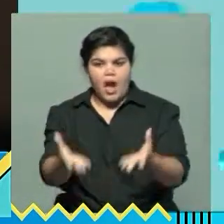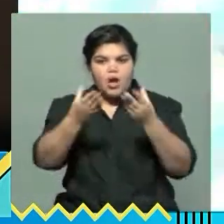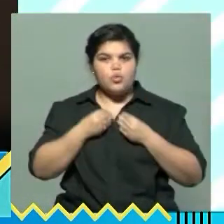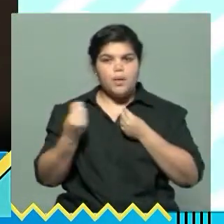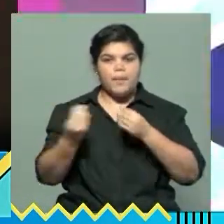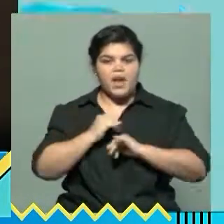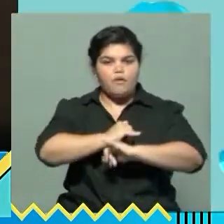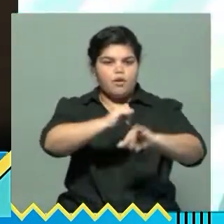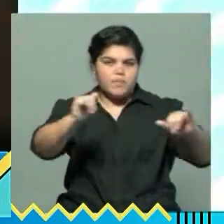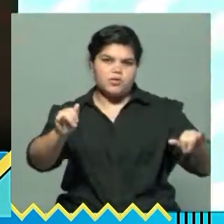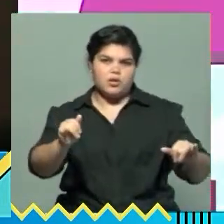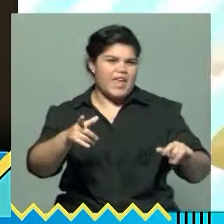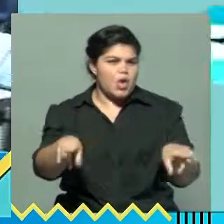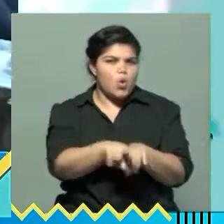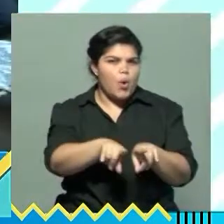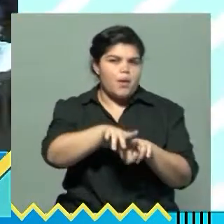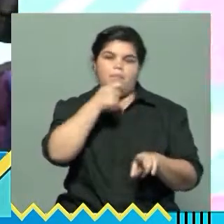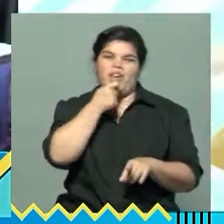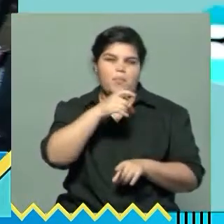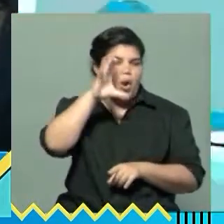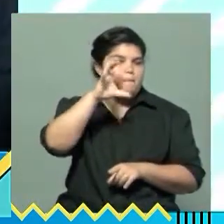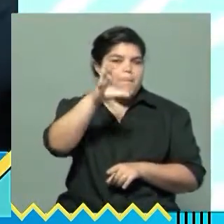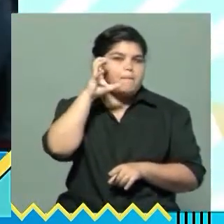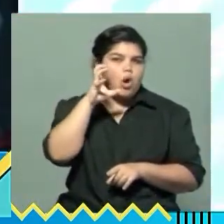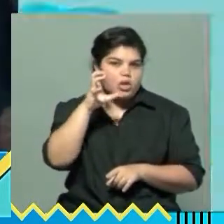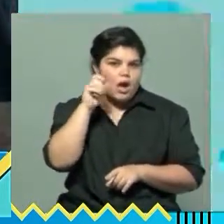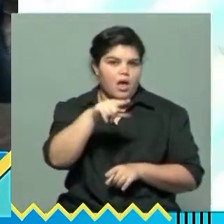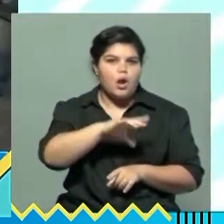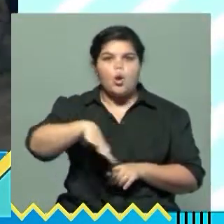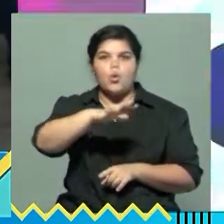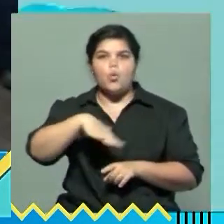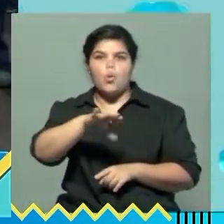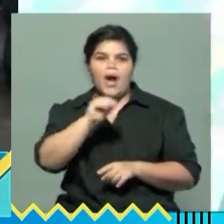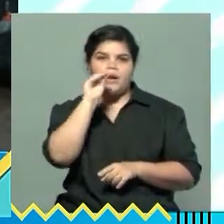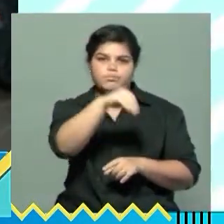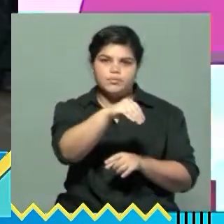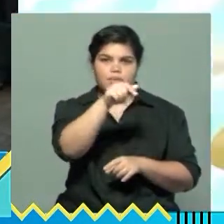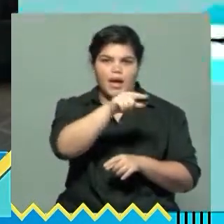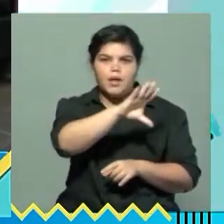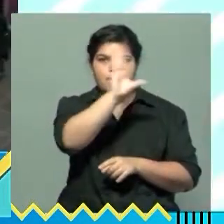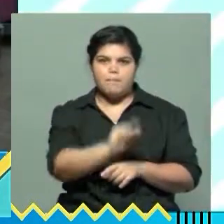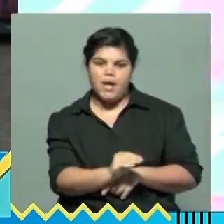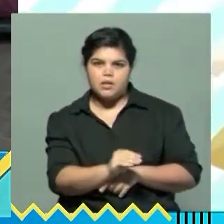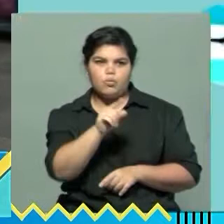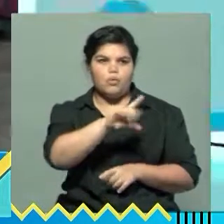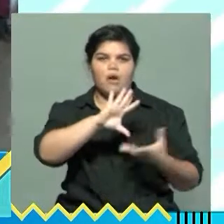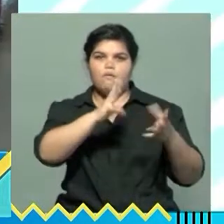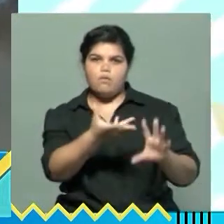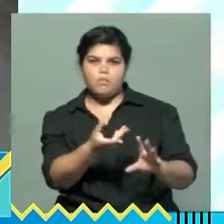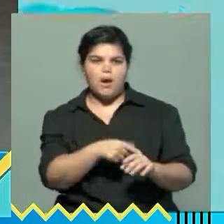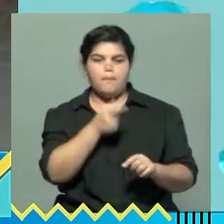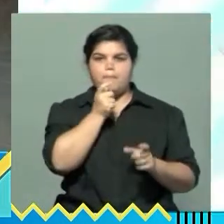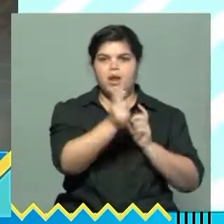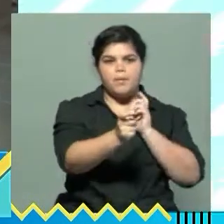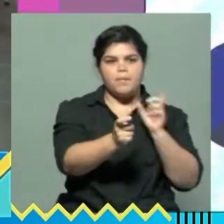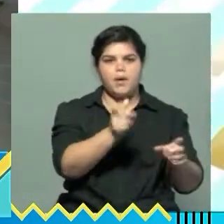No es lo mismo memorizar y aprender, por ejemplo, que cierta ciudad es la capital de cierto país, una relación arbitraria entre dos palabras